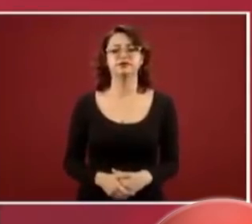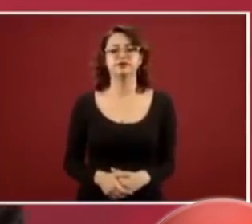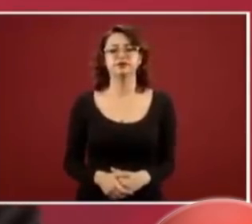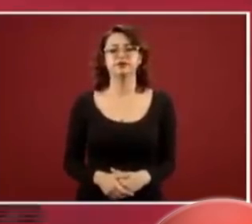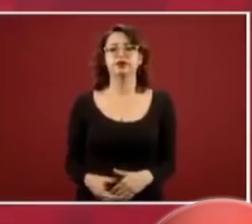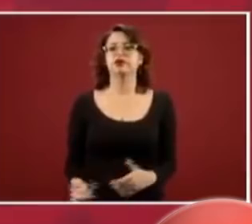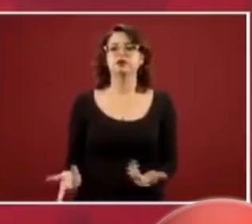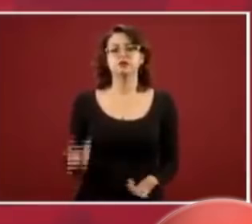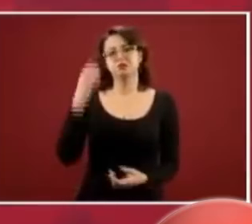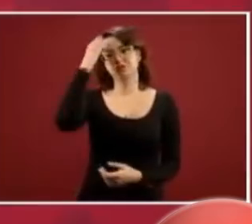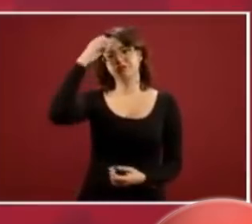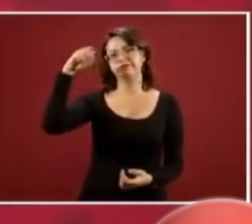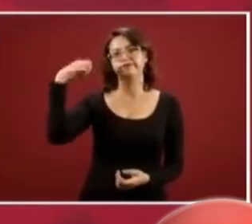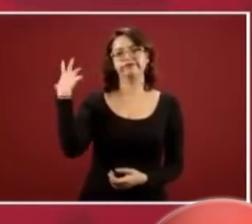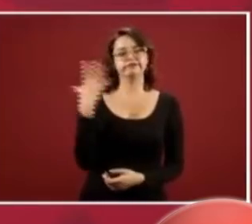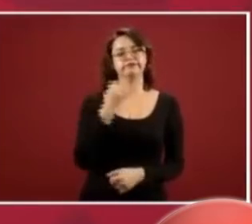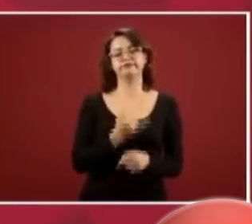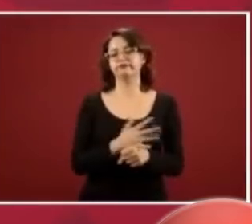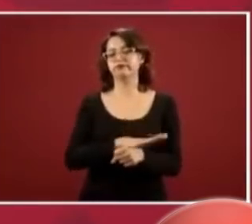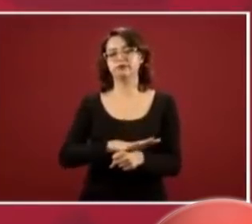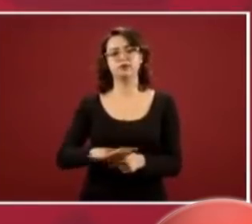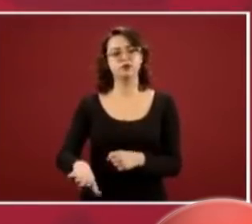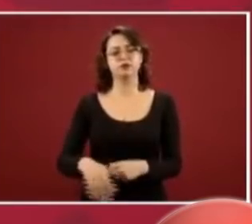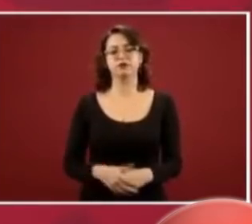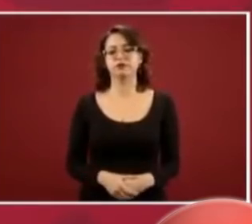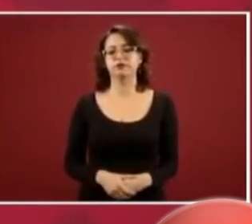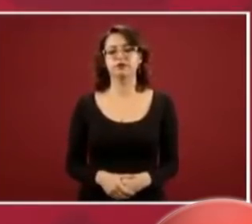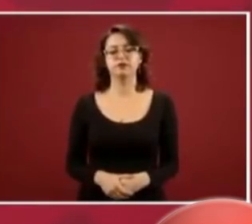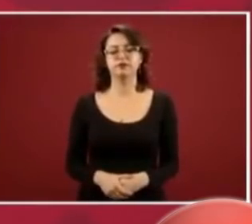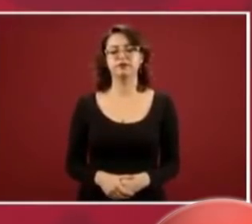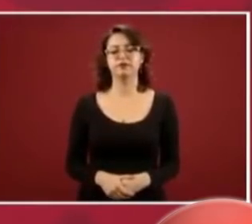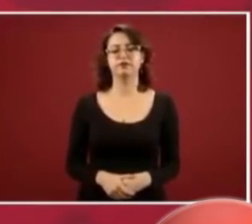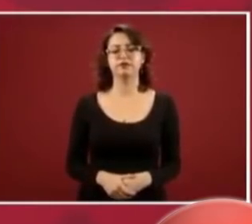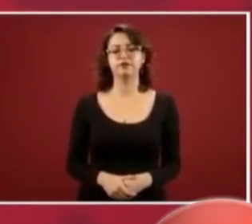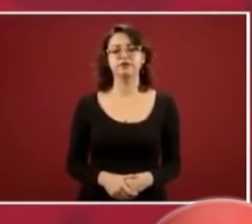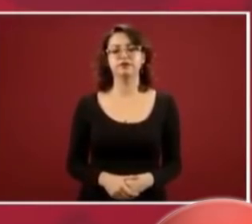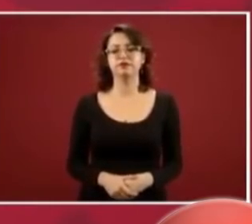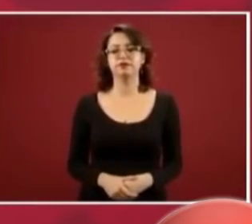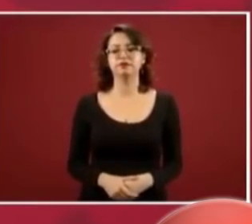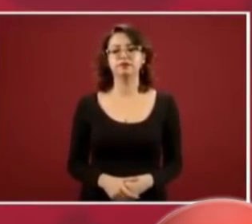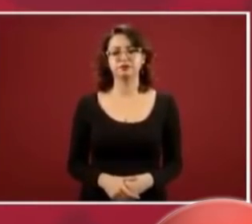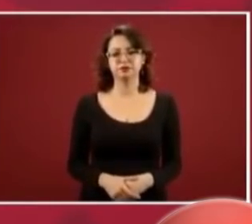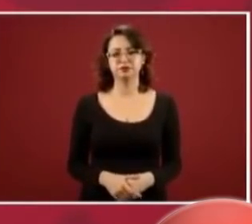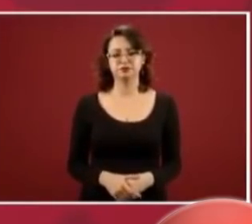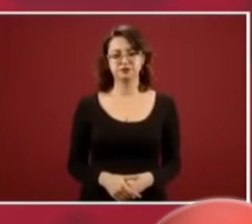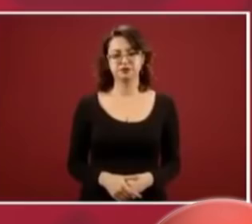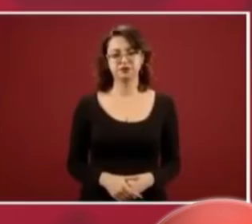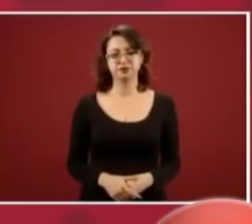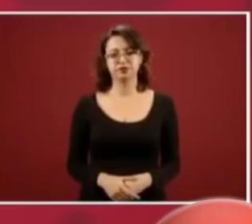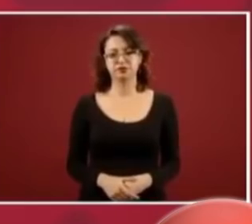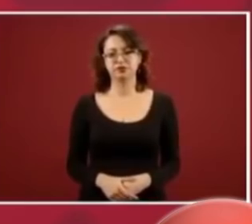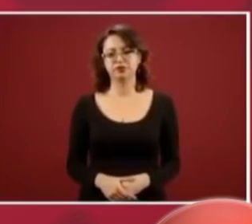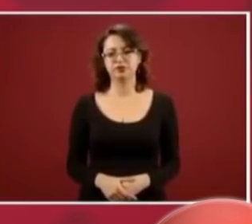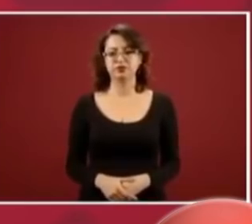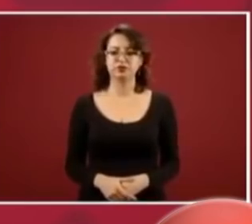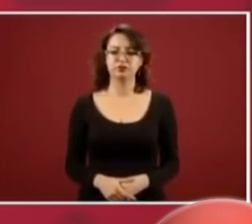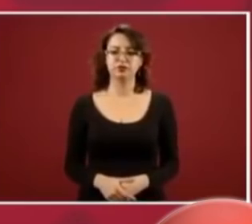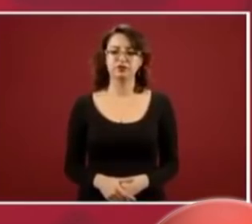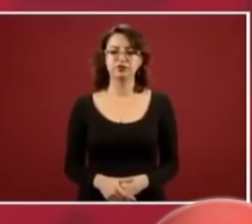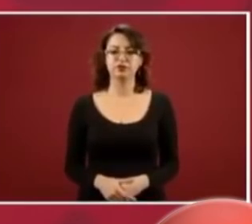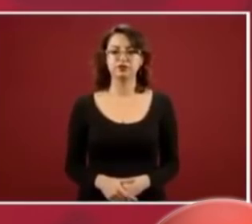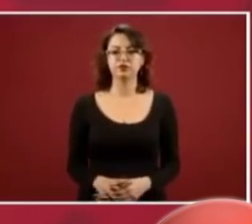no se puede olvidar, no se puede hacer a un lado un